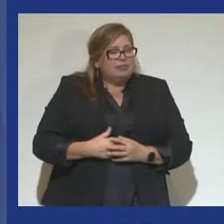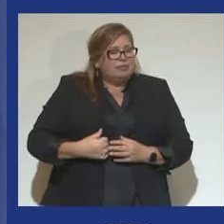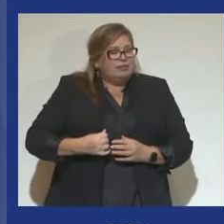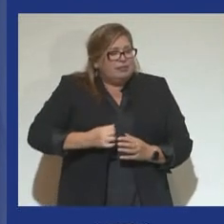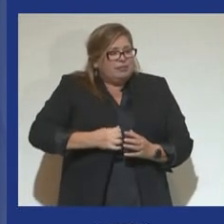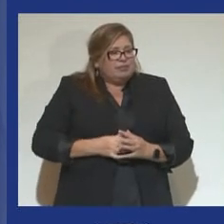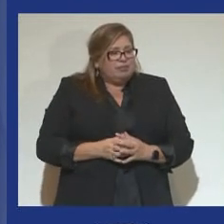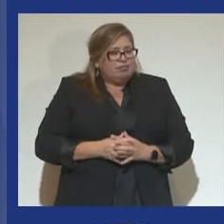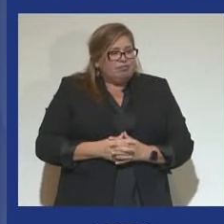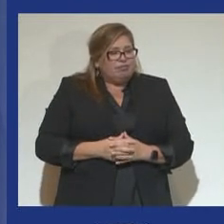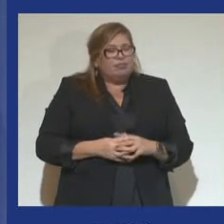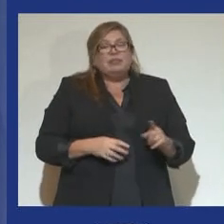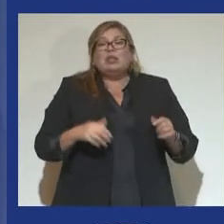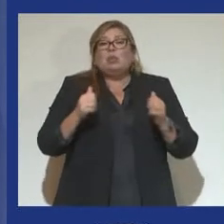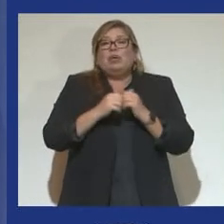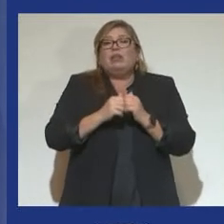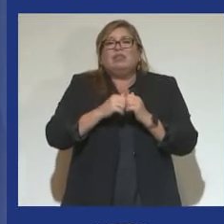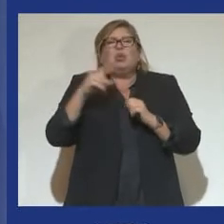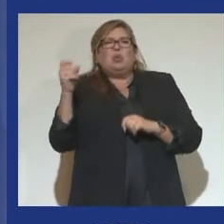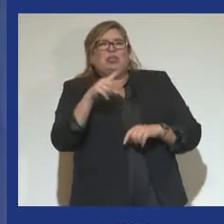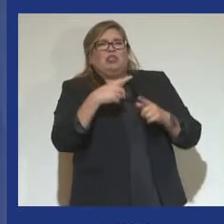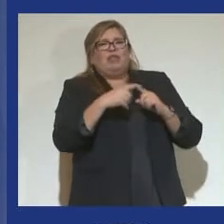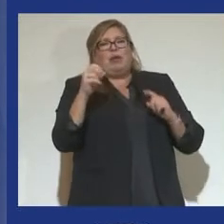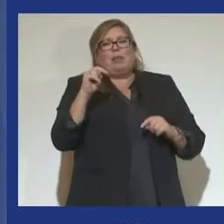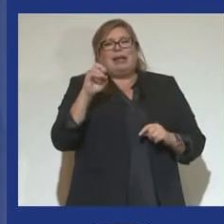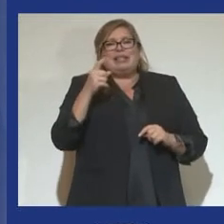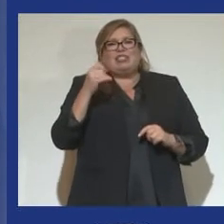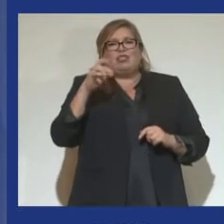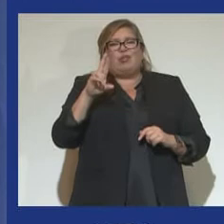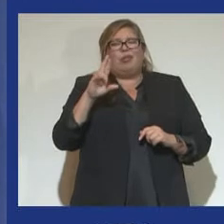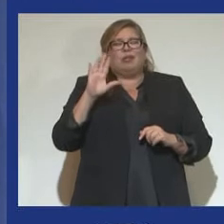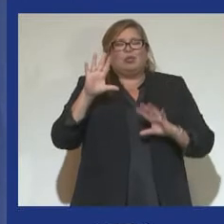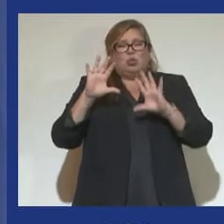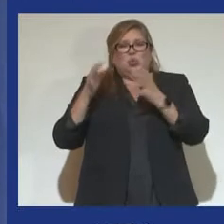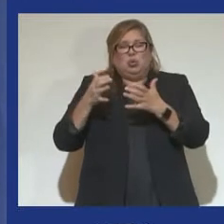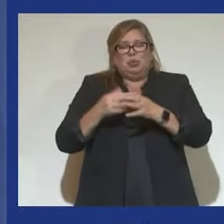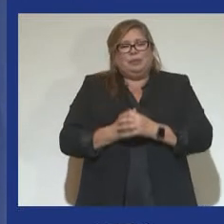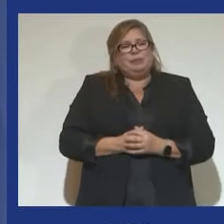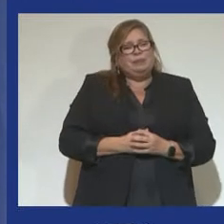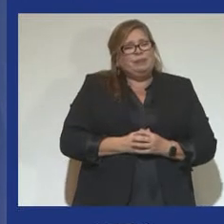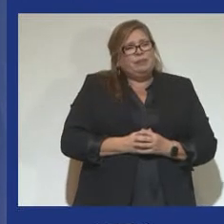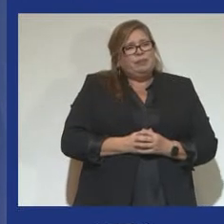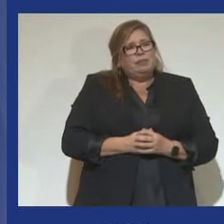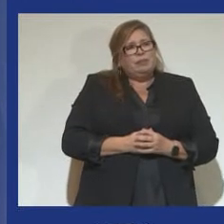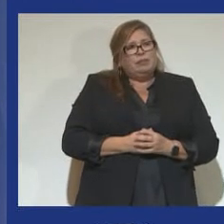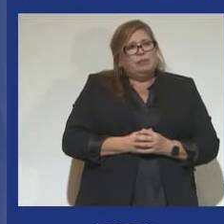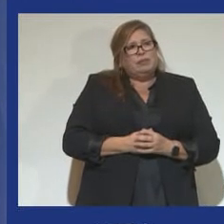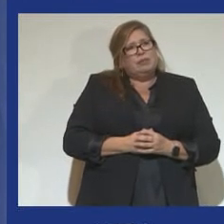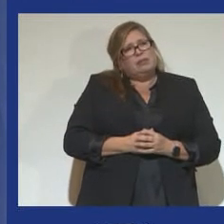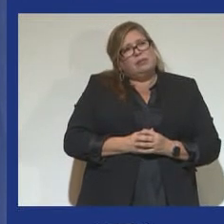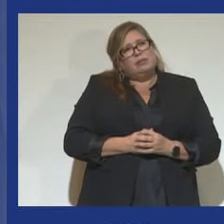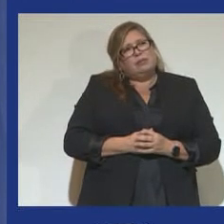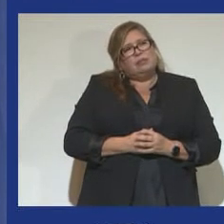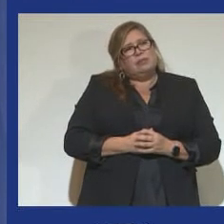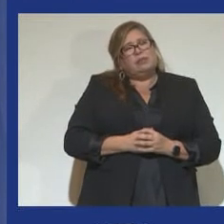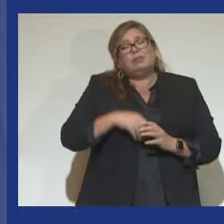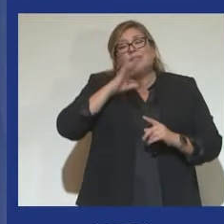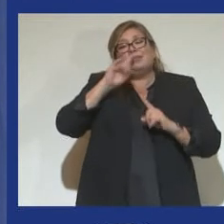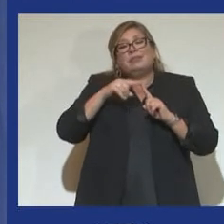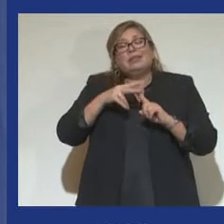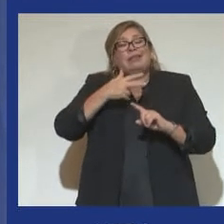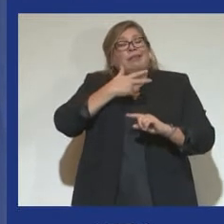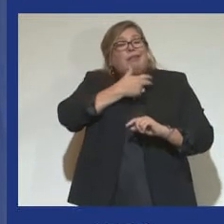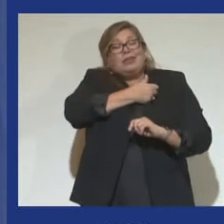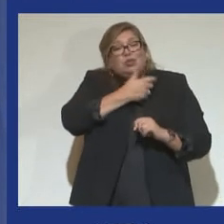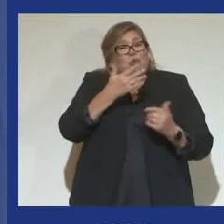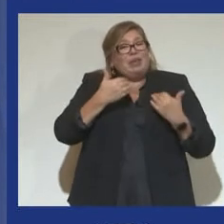expert mediagroup sé que hay una moratoria de extensión de desalojos me preguntaba si hay alguna fecha un